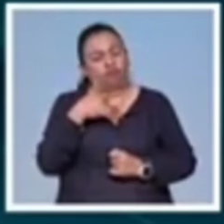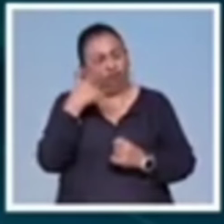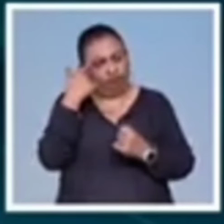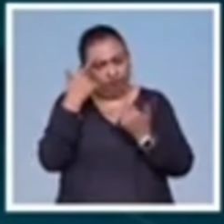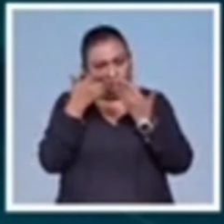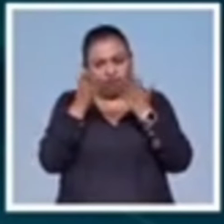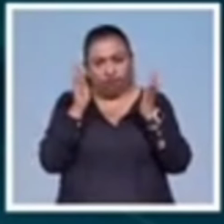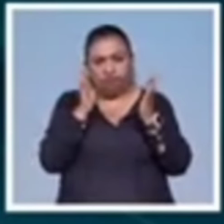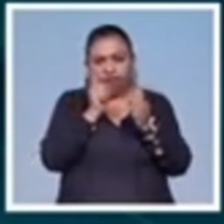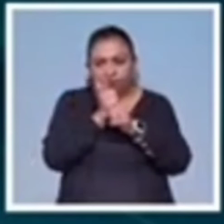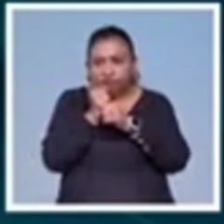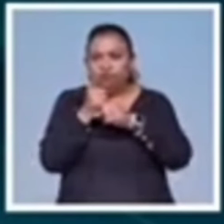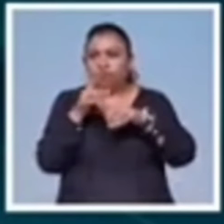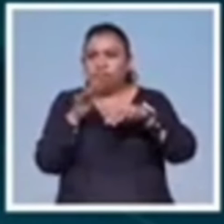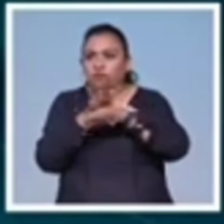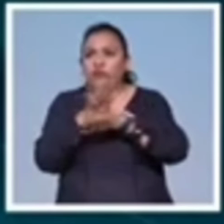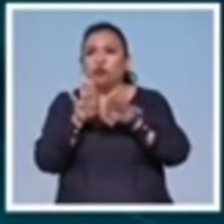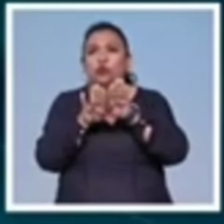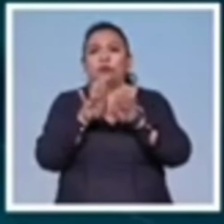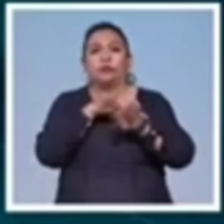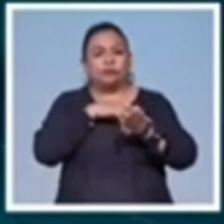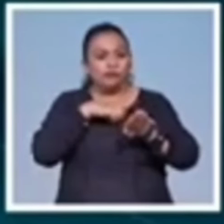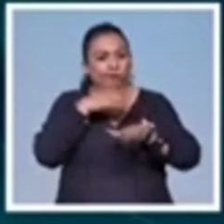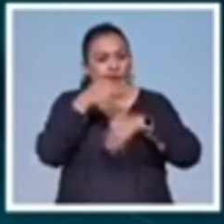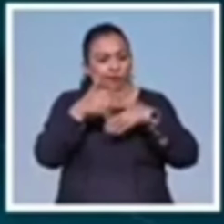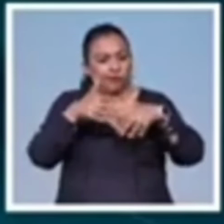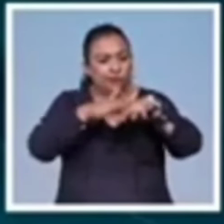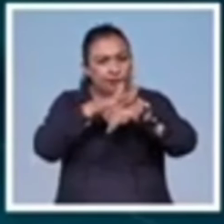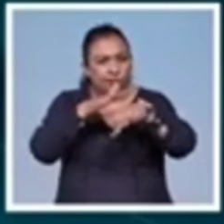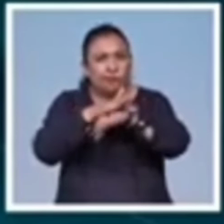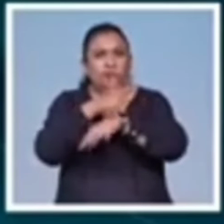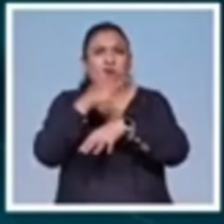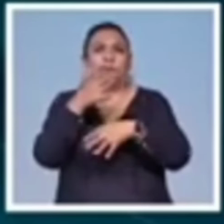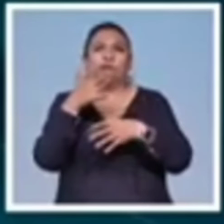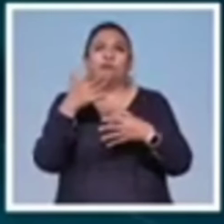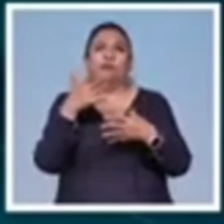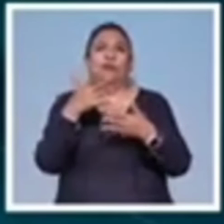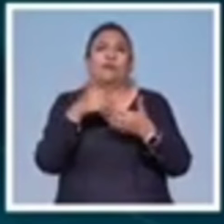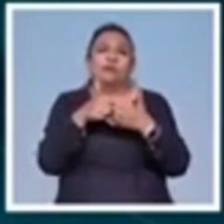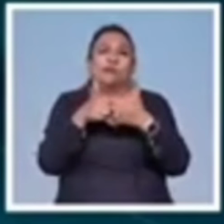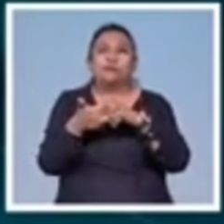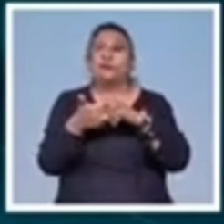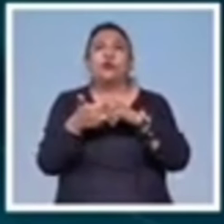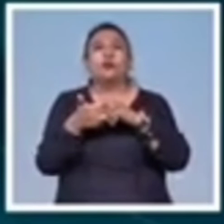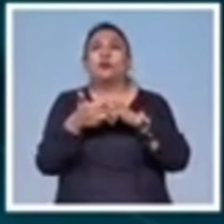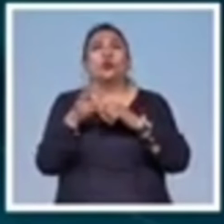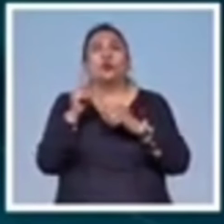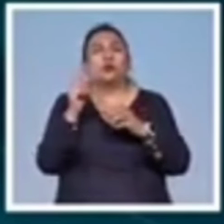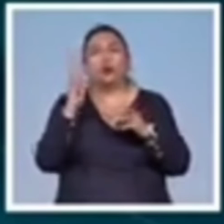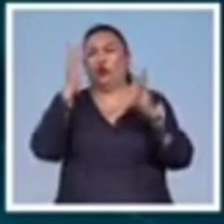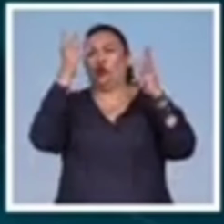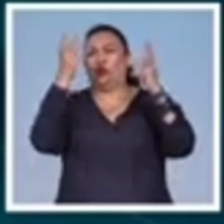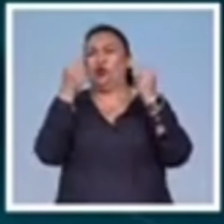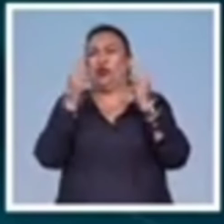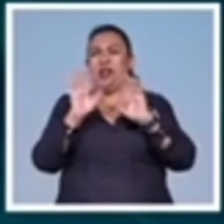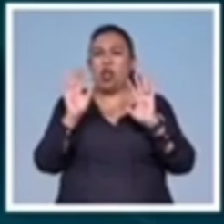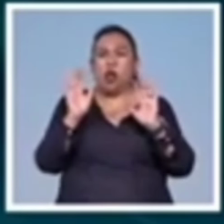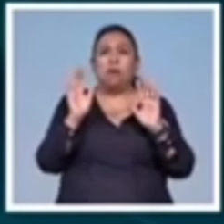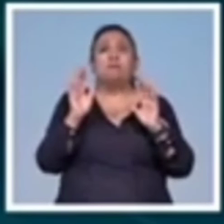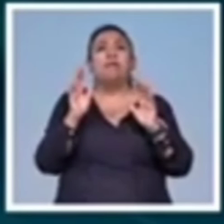de identificar los cambios y la forma de procesarlos sin estridencias, de